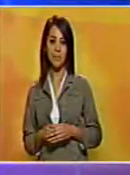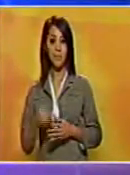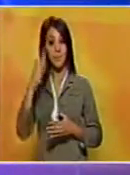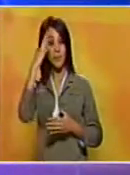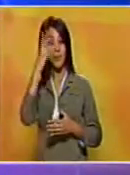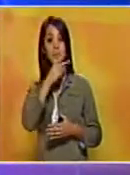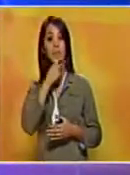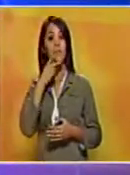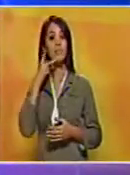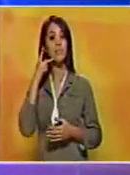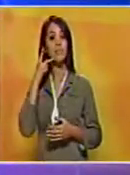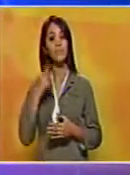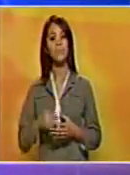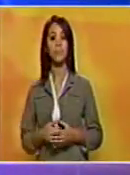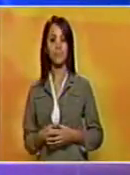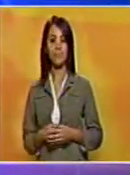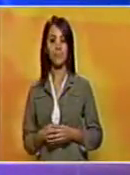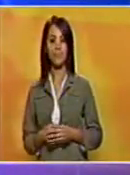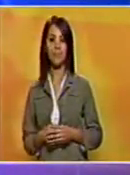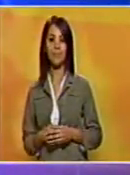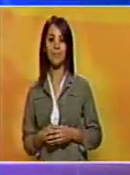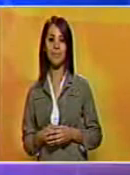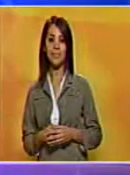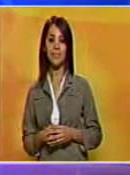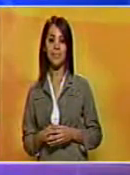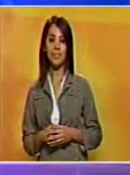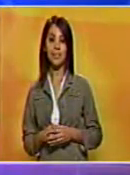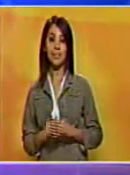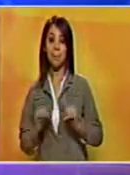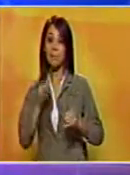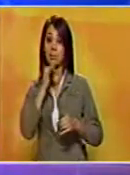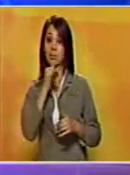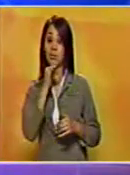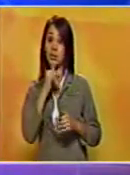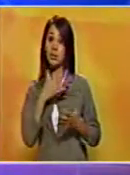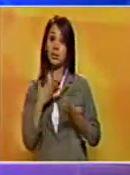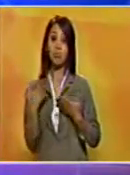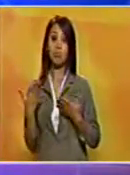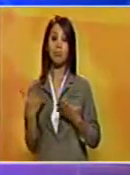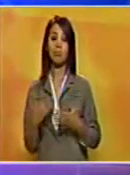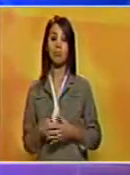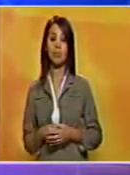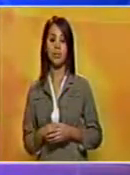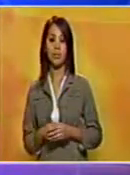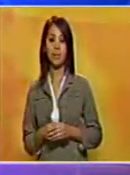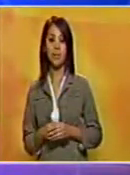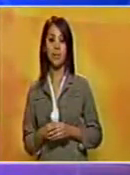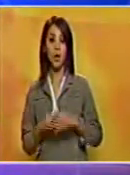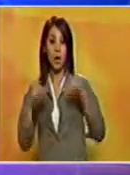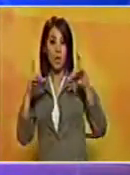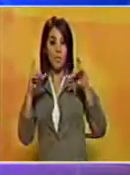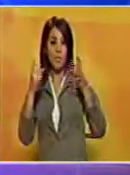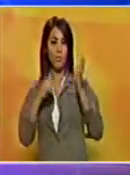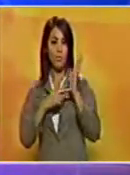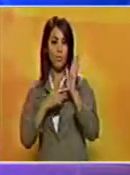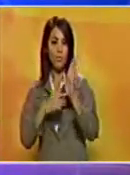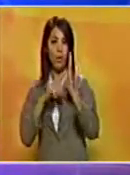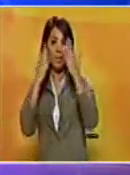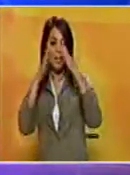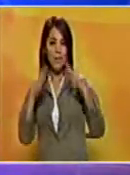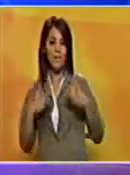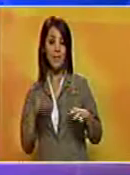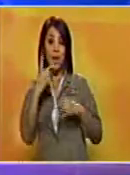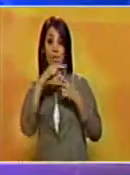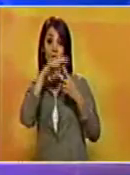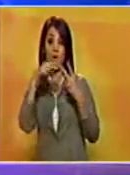Hola, ¿qué tal amigos? Soy Carelis Cuadros y esto es Estrenos y Estrellas. Iniciamos las noticias del mundo del espectáculo con las postales de Navidad de dos familias muy famosas,